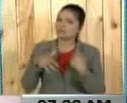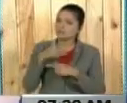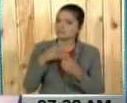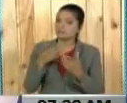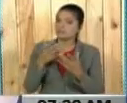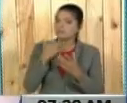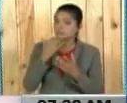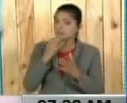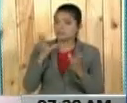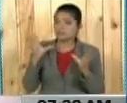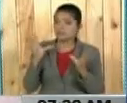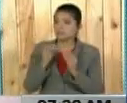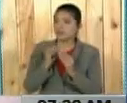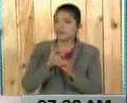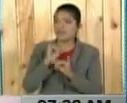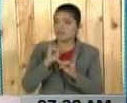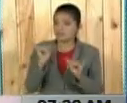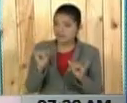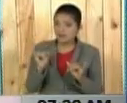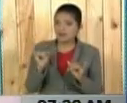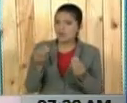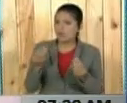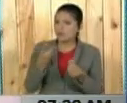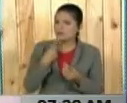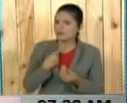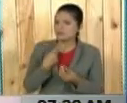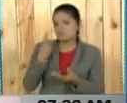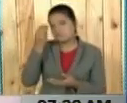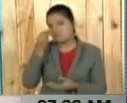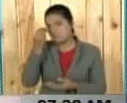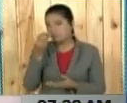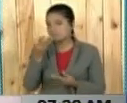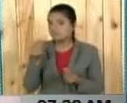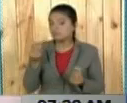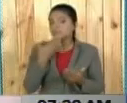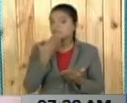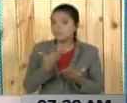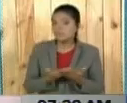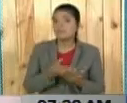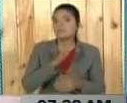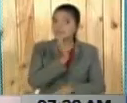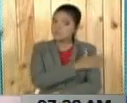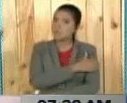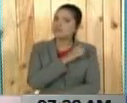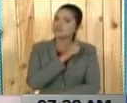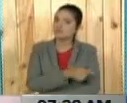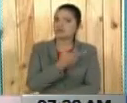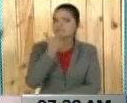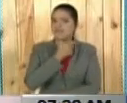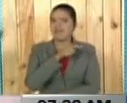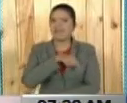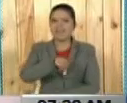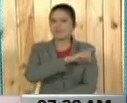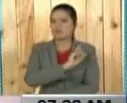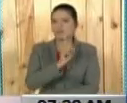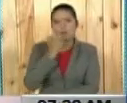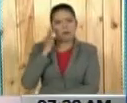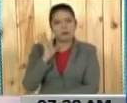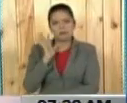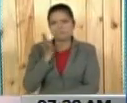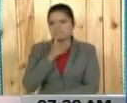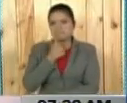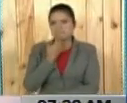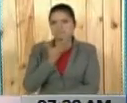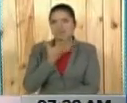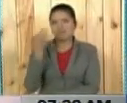Quisiéramos ya la reflexión final, profesora. ¿Cómo se pudiera manejar y solicitar esa oposición seria cuando ni ellos mismos consideran que tienen